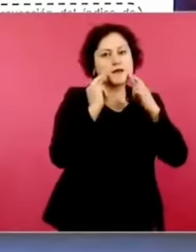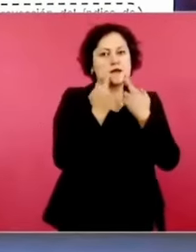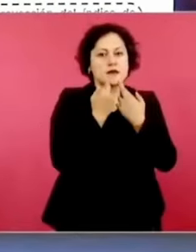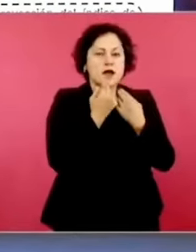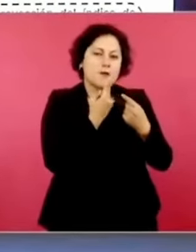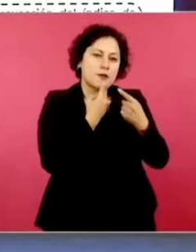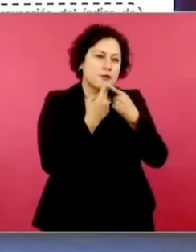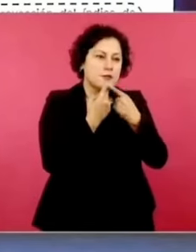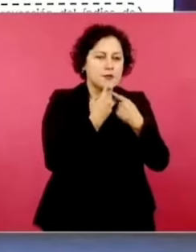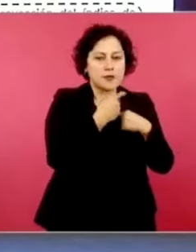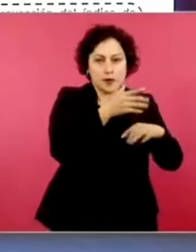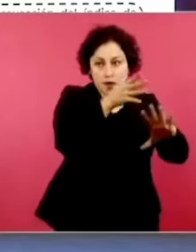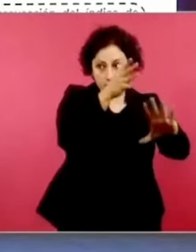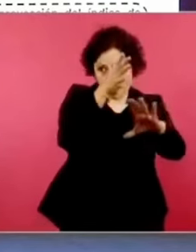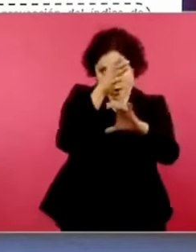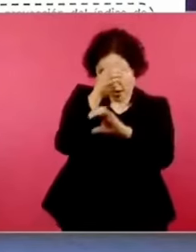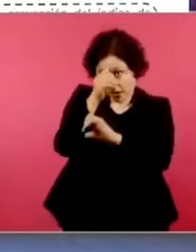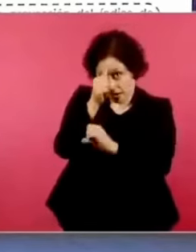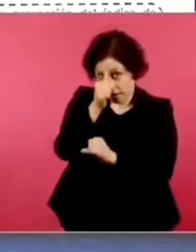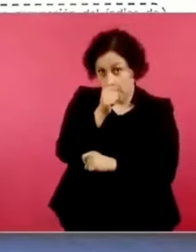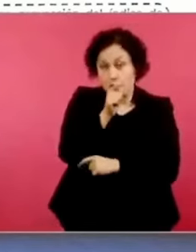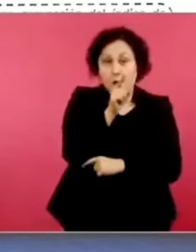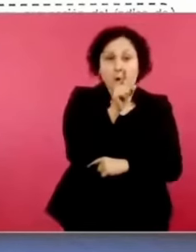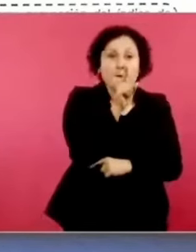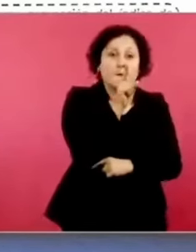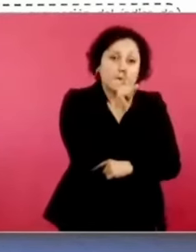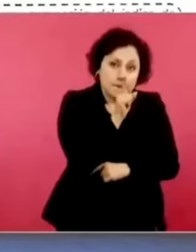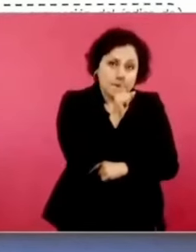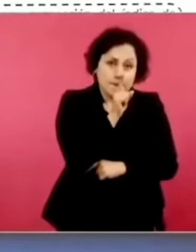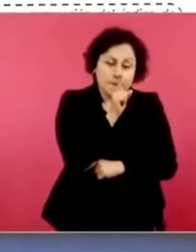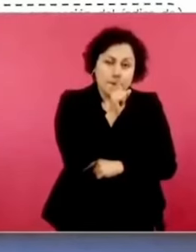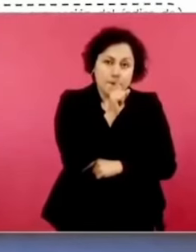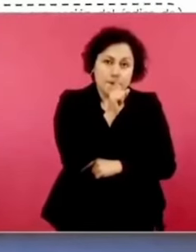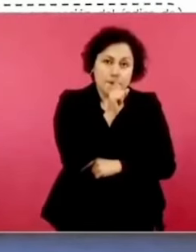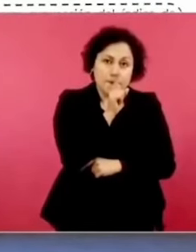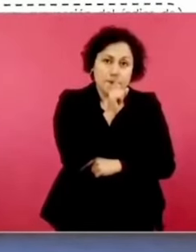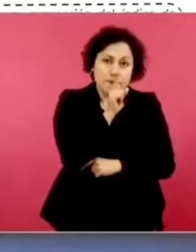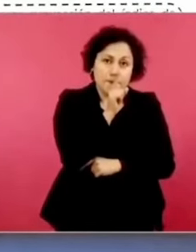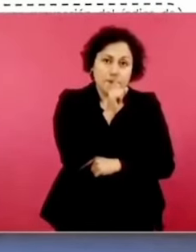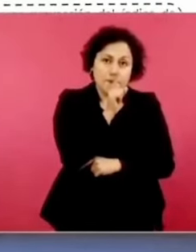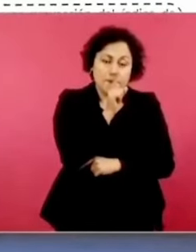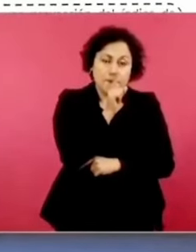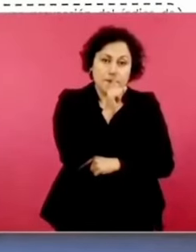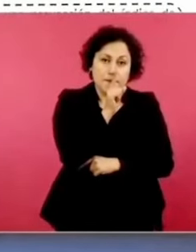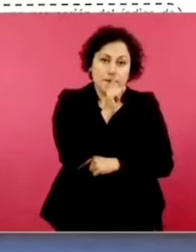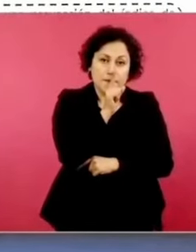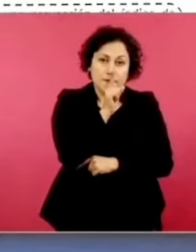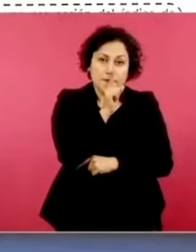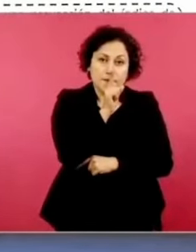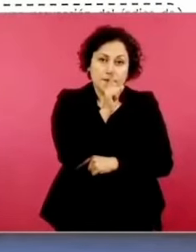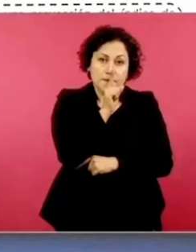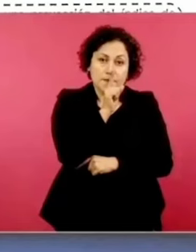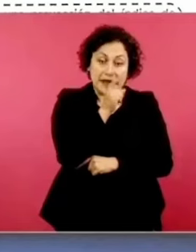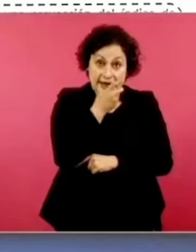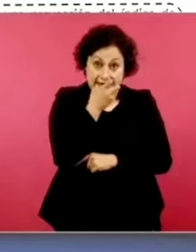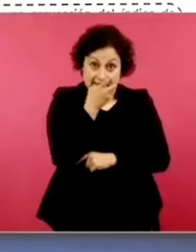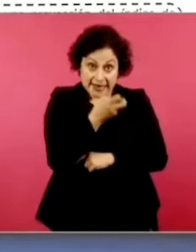para no sacar nada